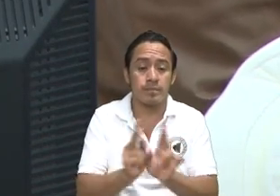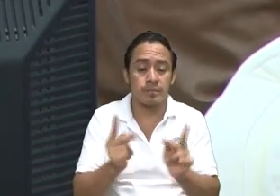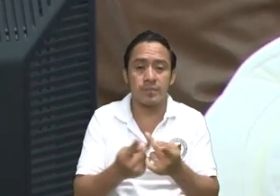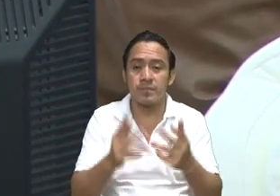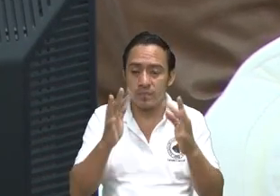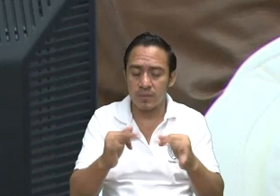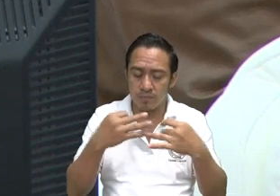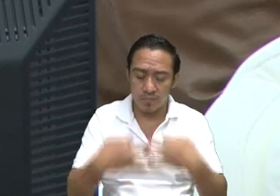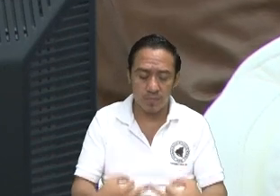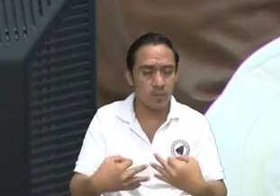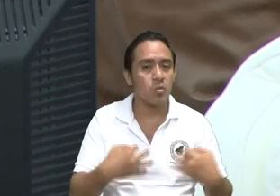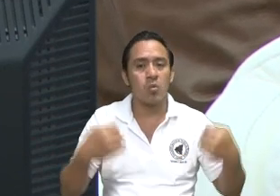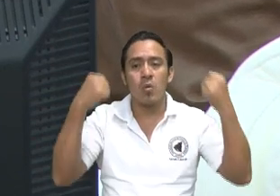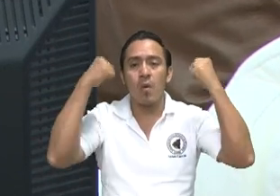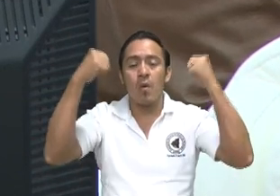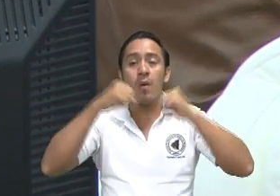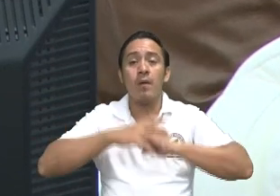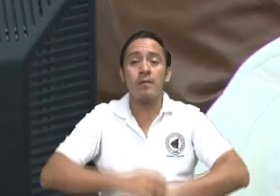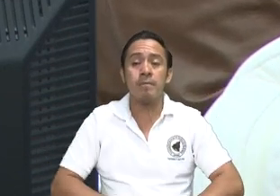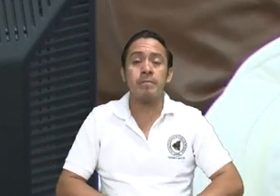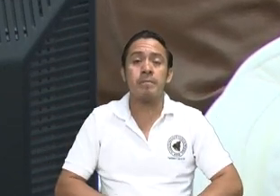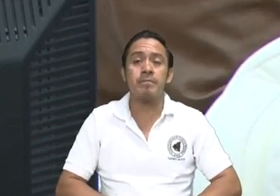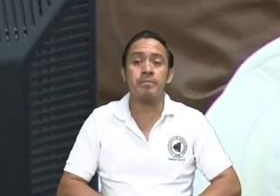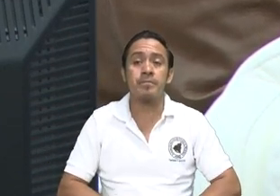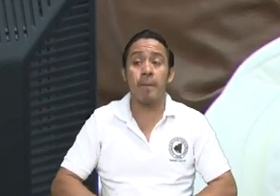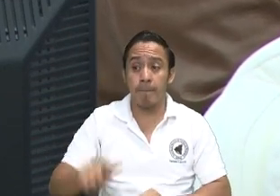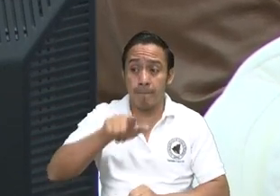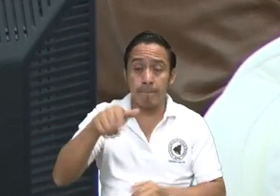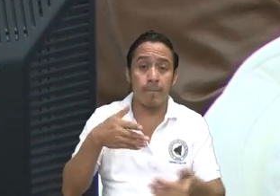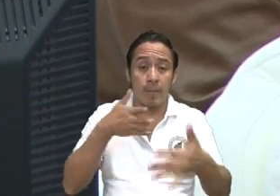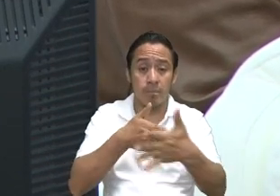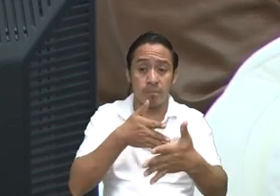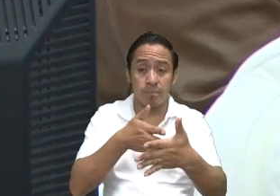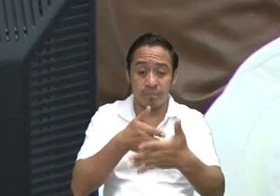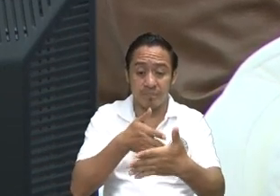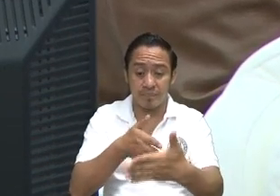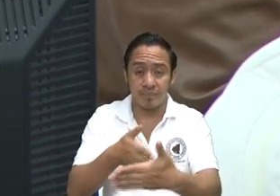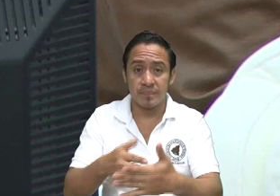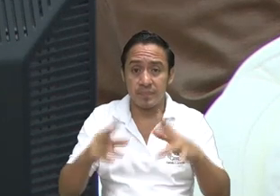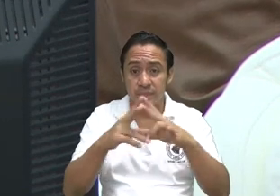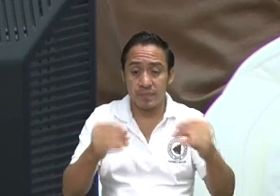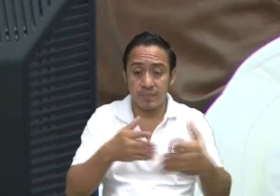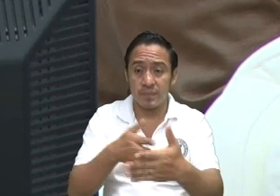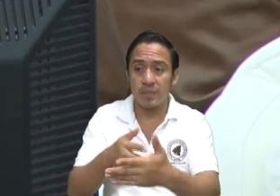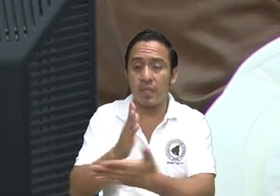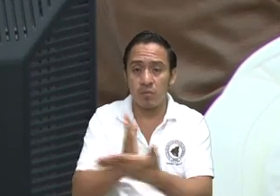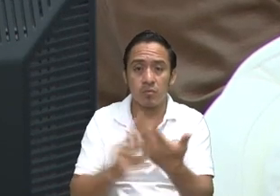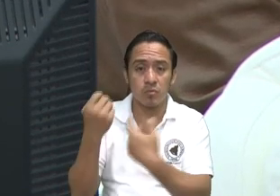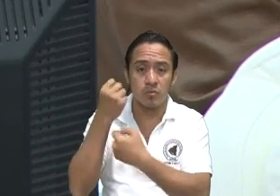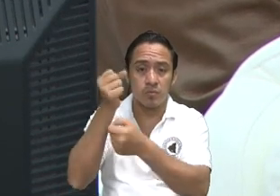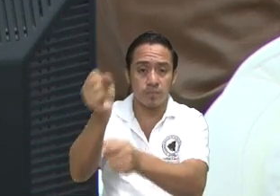logró esta victoria. Estos que paralizaron el país fueron acompañados por algunos